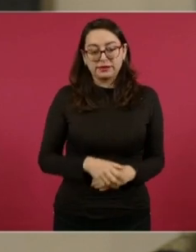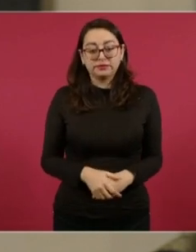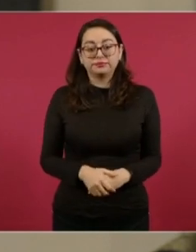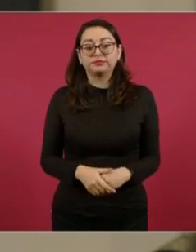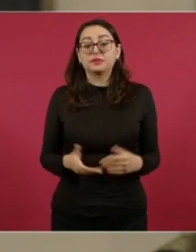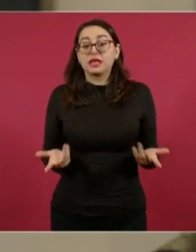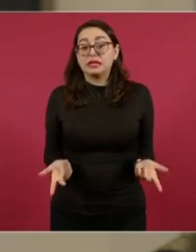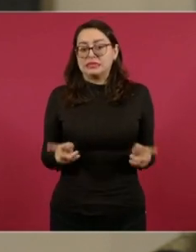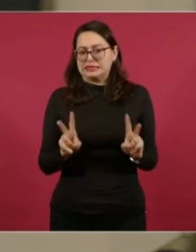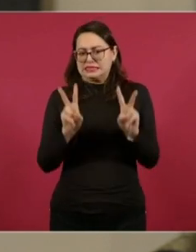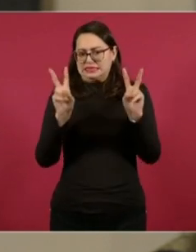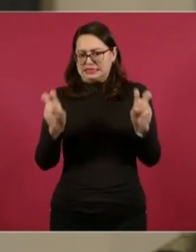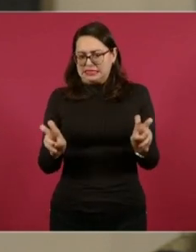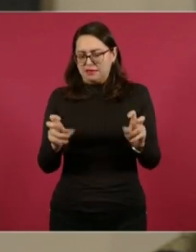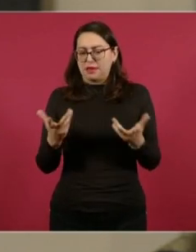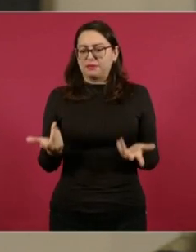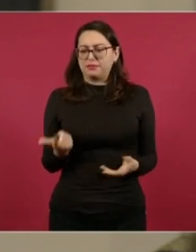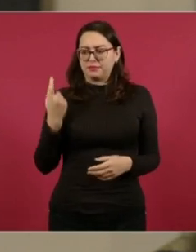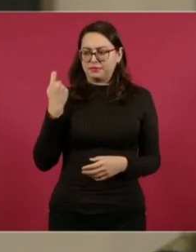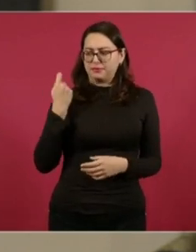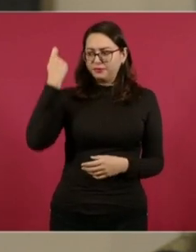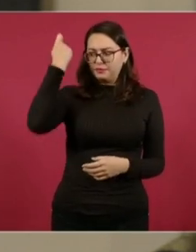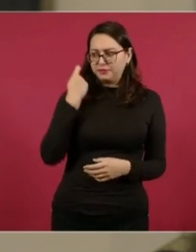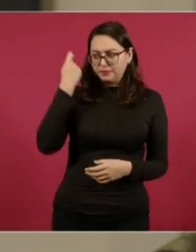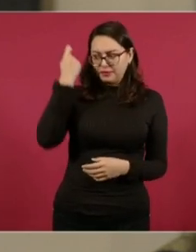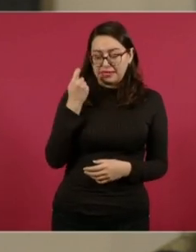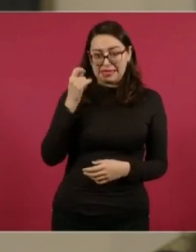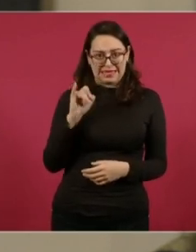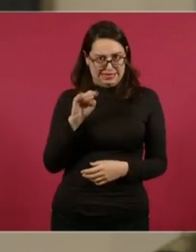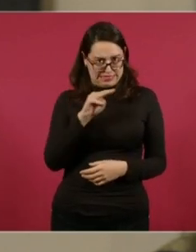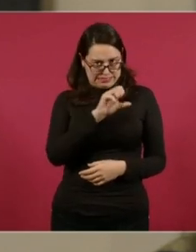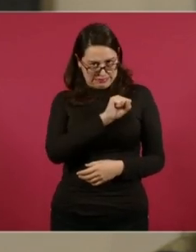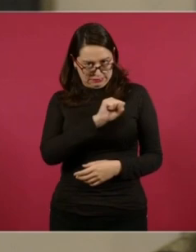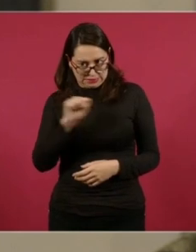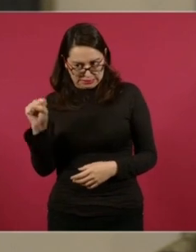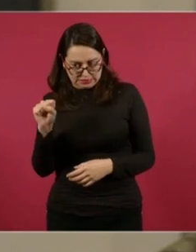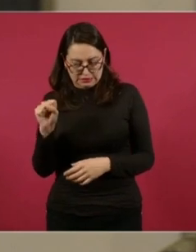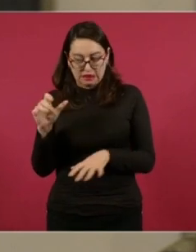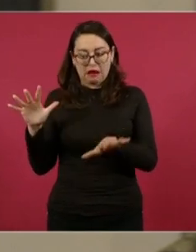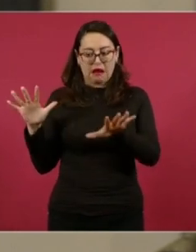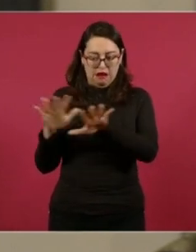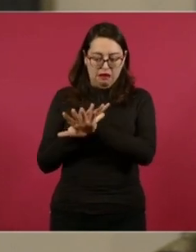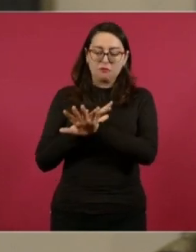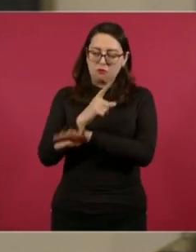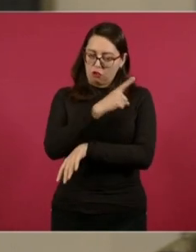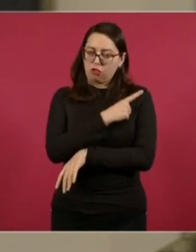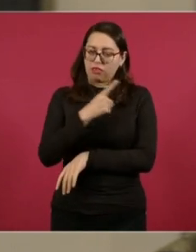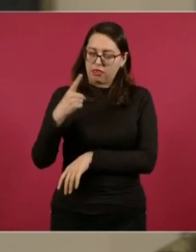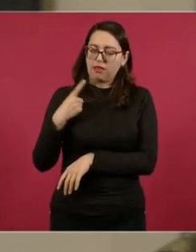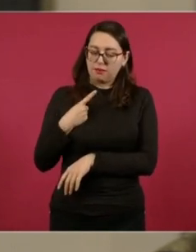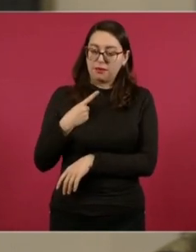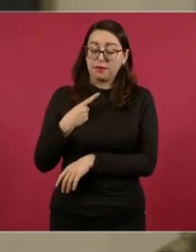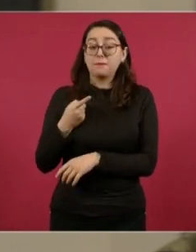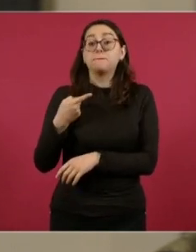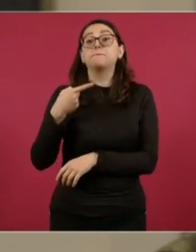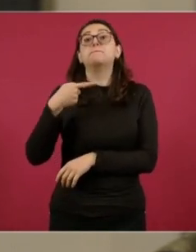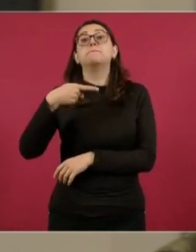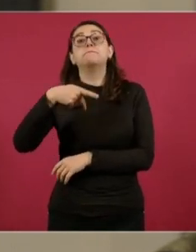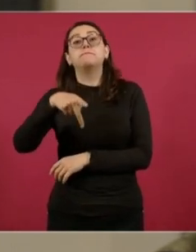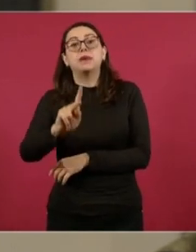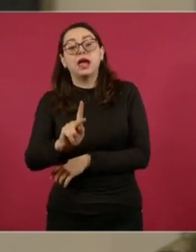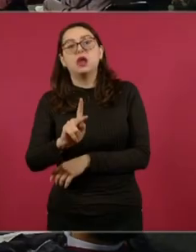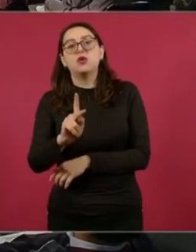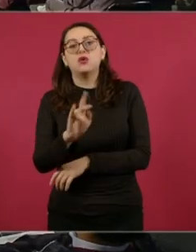de pensiones, si va a incluir a los trabajadores del ISSSTE. Concretamente, ¿a qué me estoy refiriendo? Por ahí los maestros, el